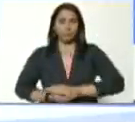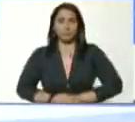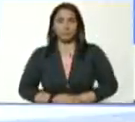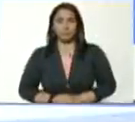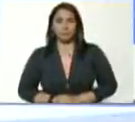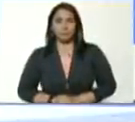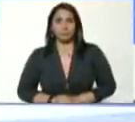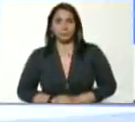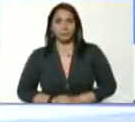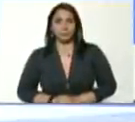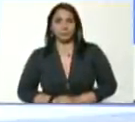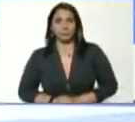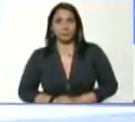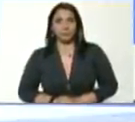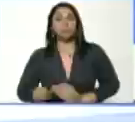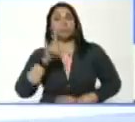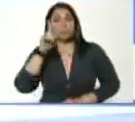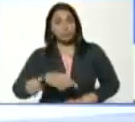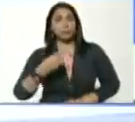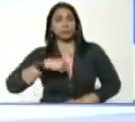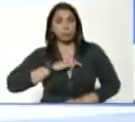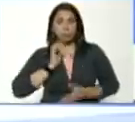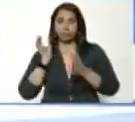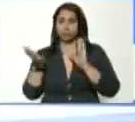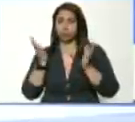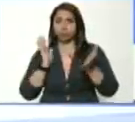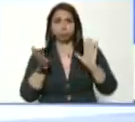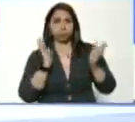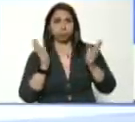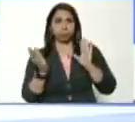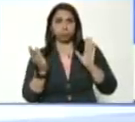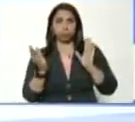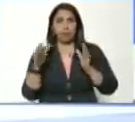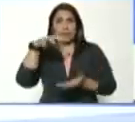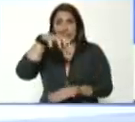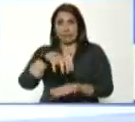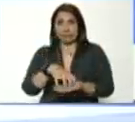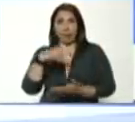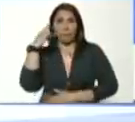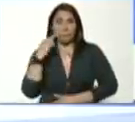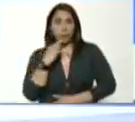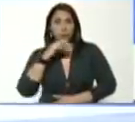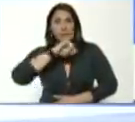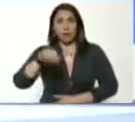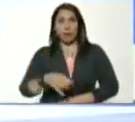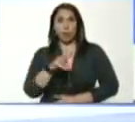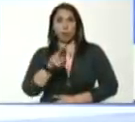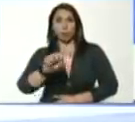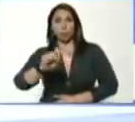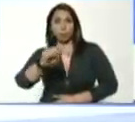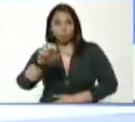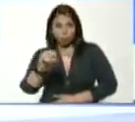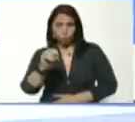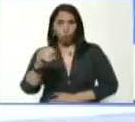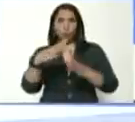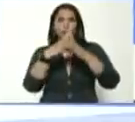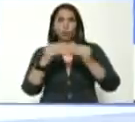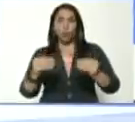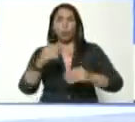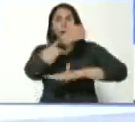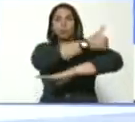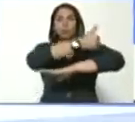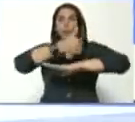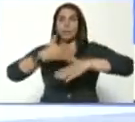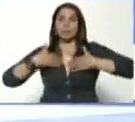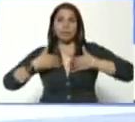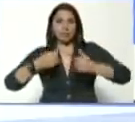Rodríguez. También nos hemos comunicado con el gobernador del estado Bolívar, Justo Noguera Pietri, con todas las autoridades sanitarias, con todas